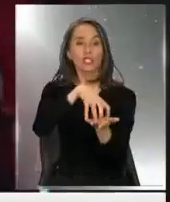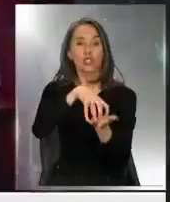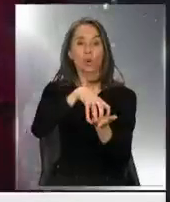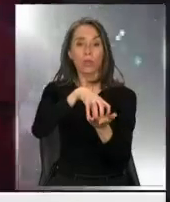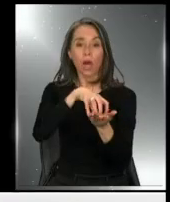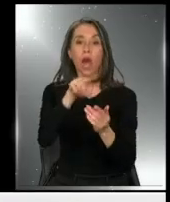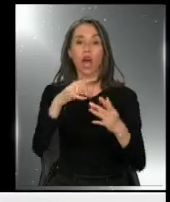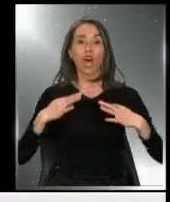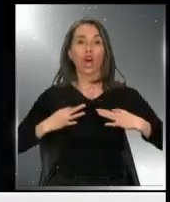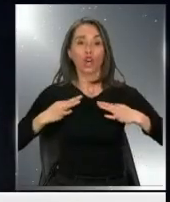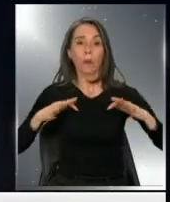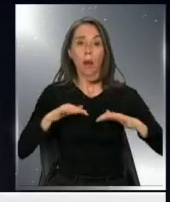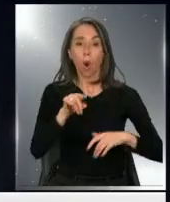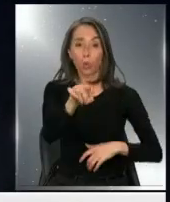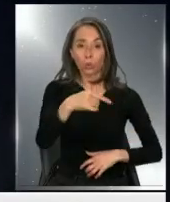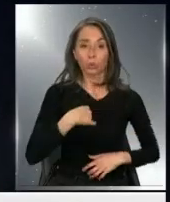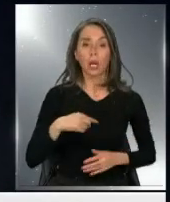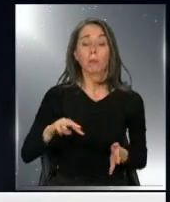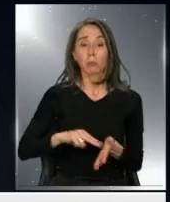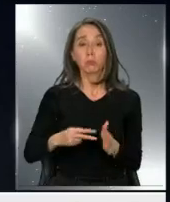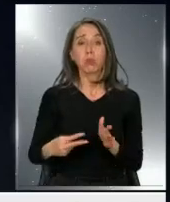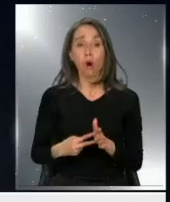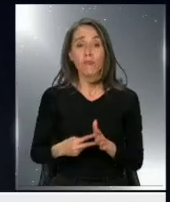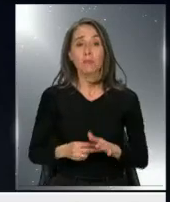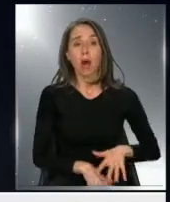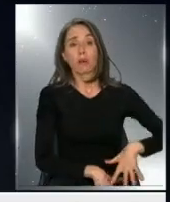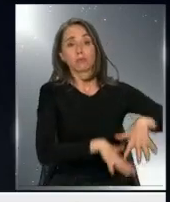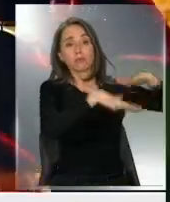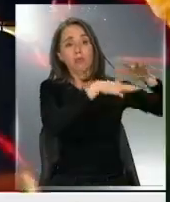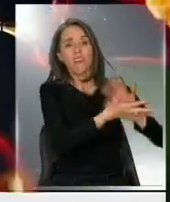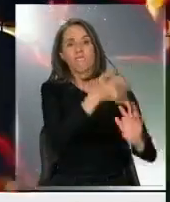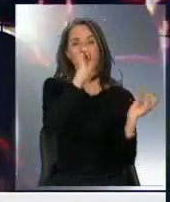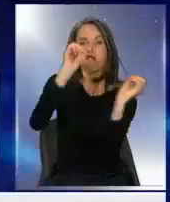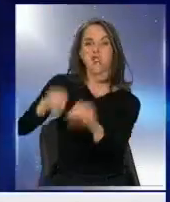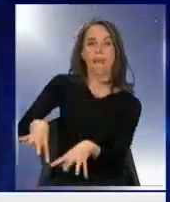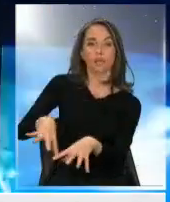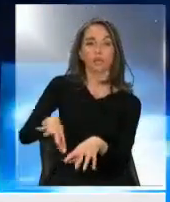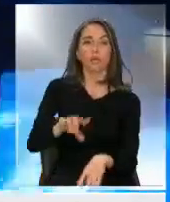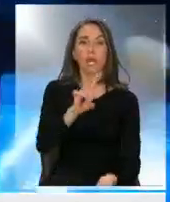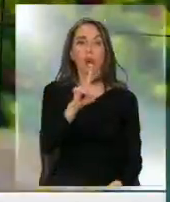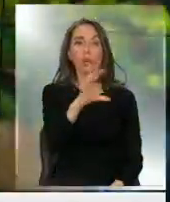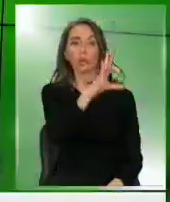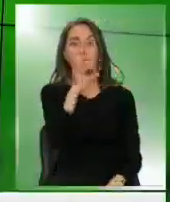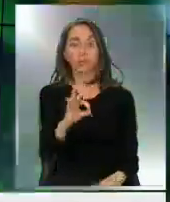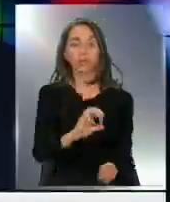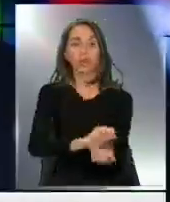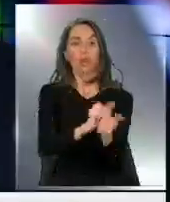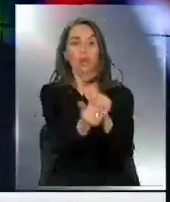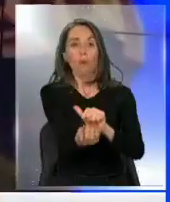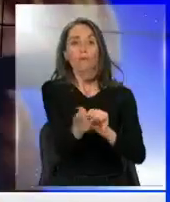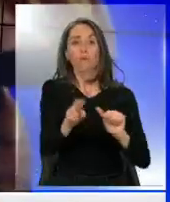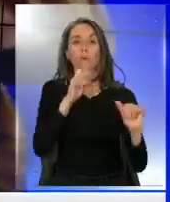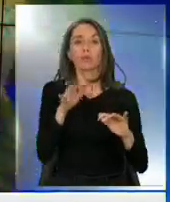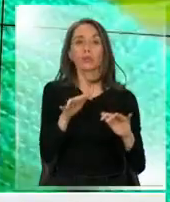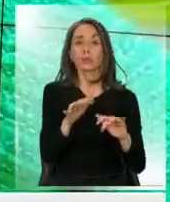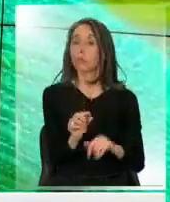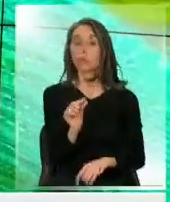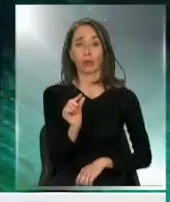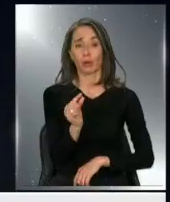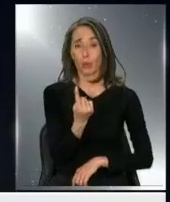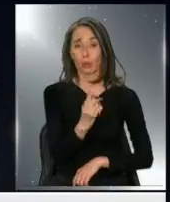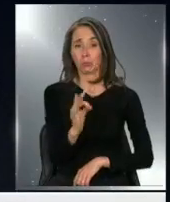que utiliza usted, que utilizo yo, es un problema. Se acumula, se bota y solo un 1% se recicla. Es muy